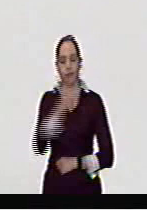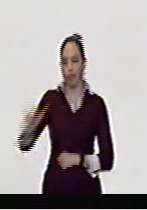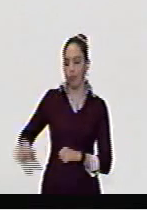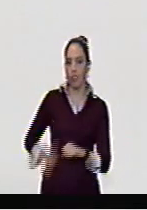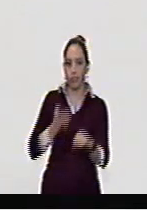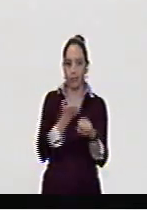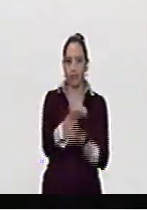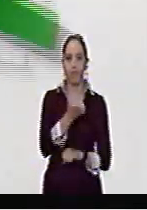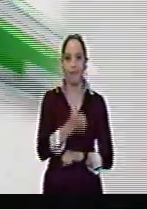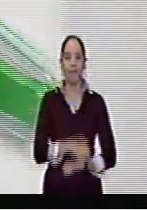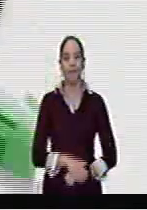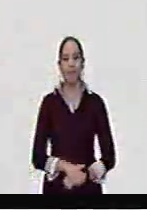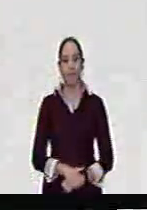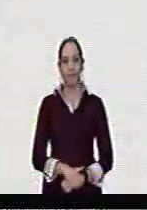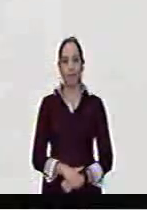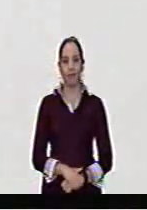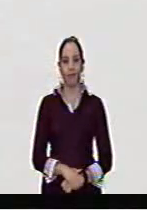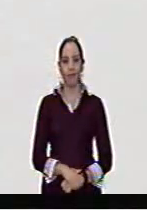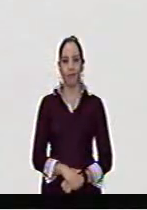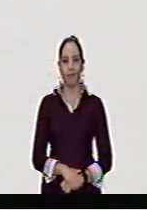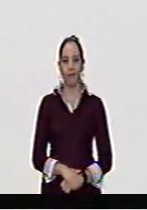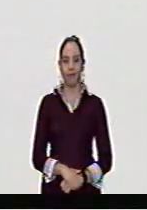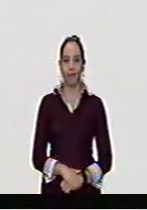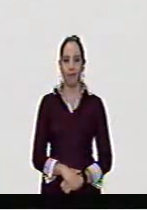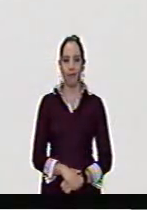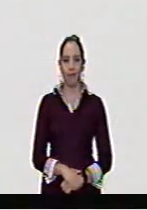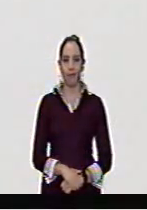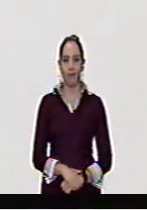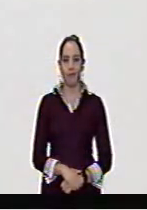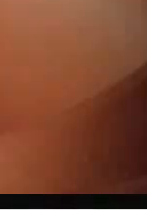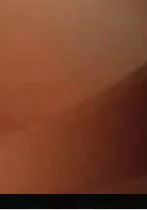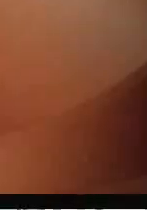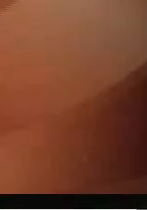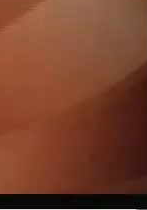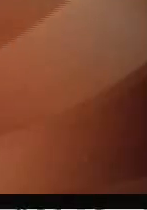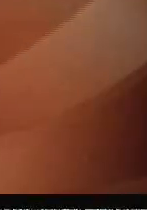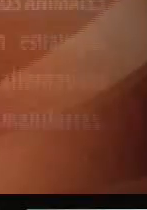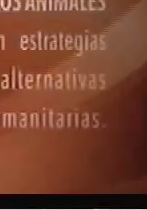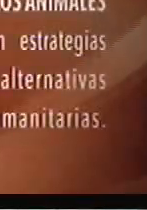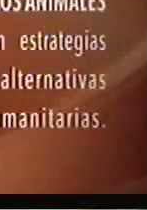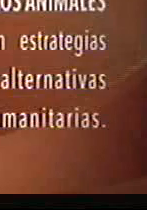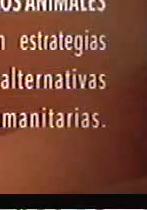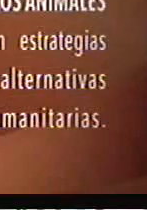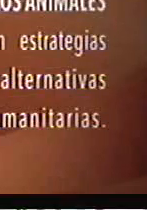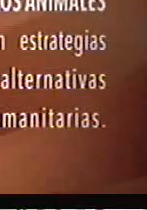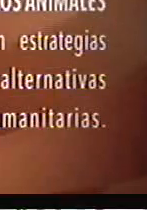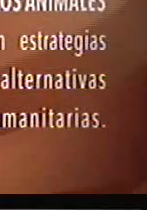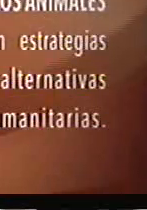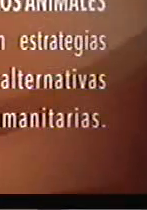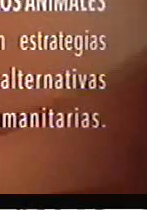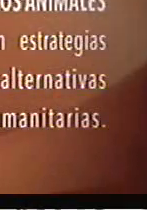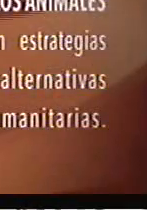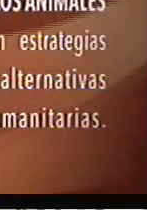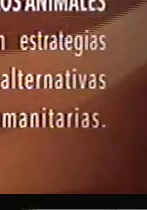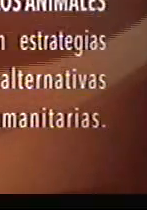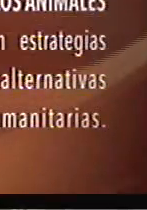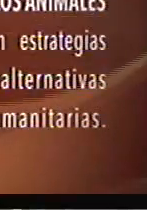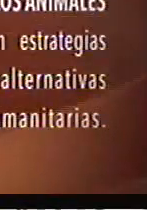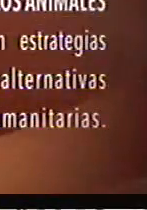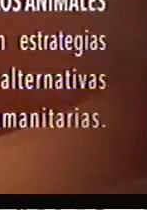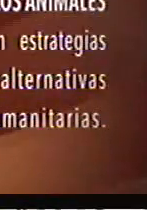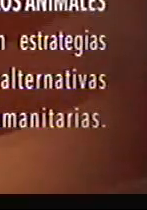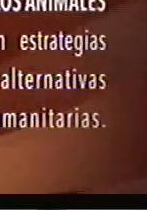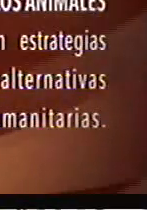Servicios de Salud, Gobierno del Estado. El Congreso de San Luis Potosí aprueba una nueva ley de protección